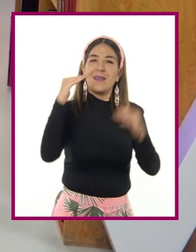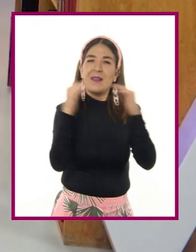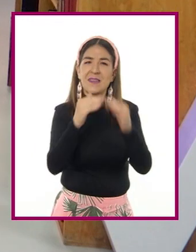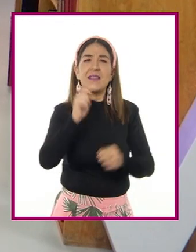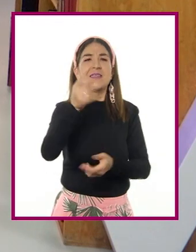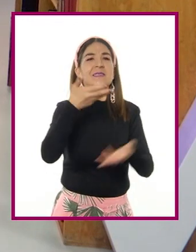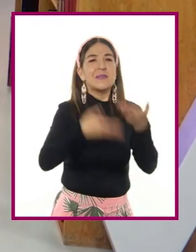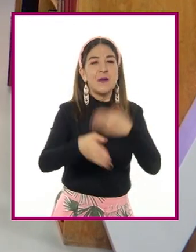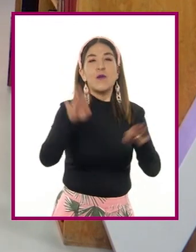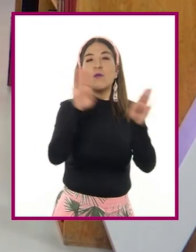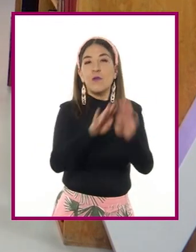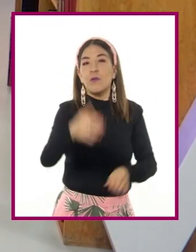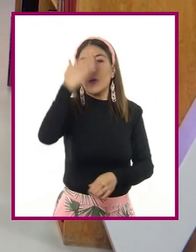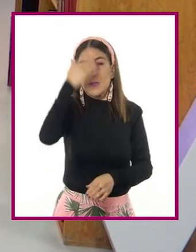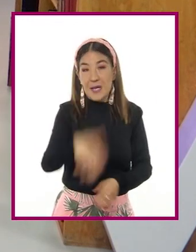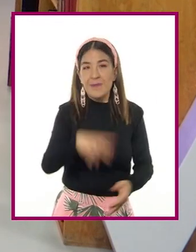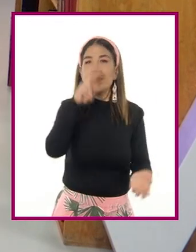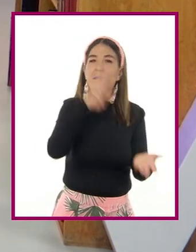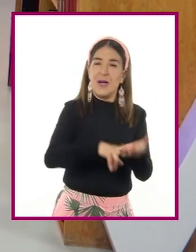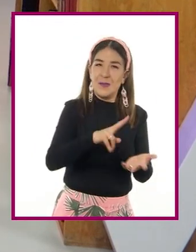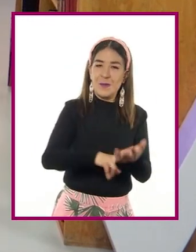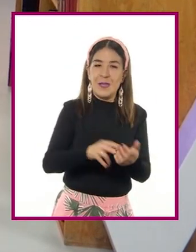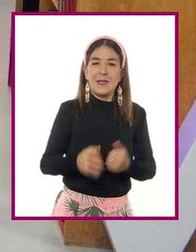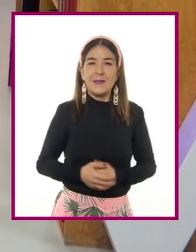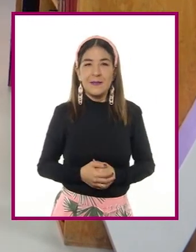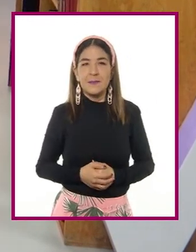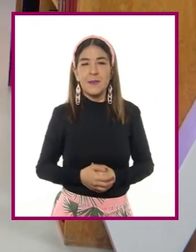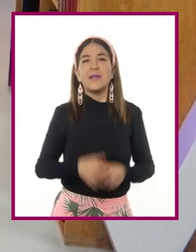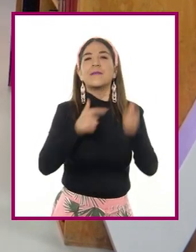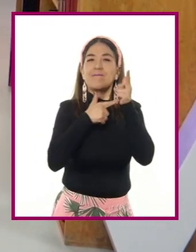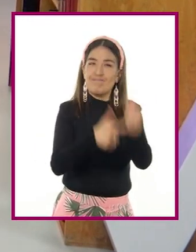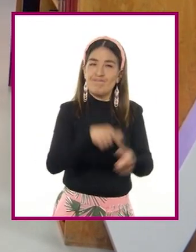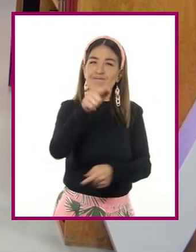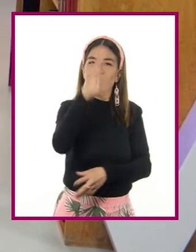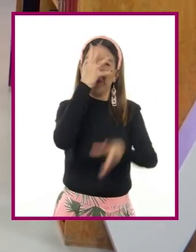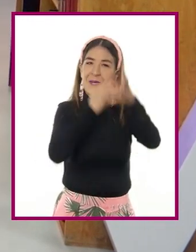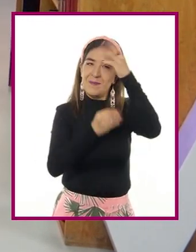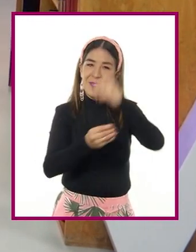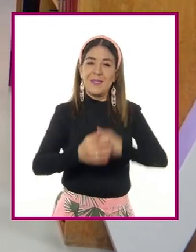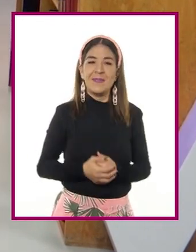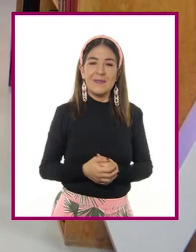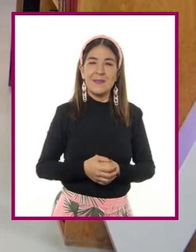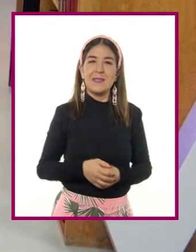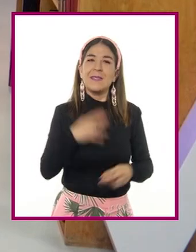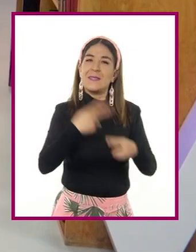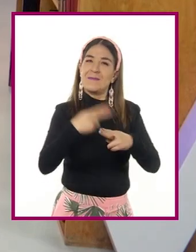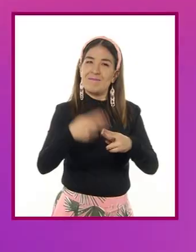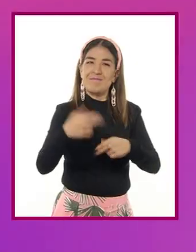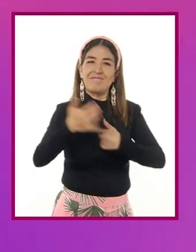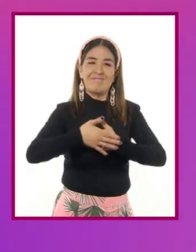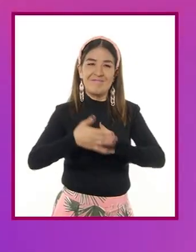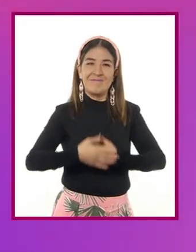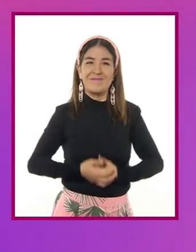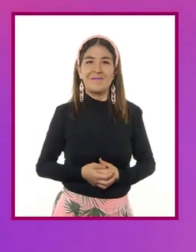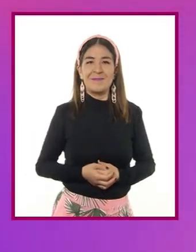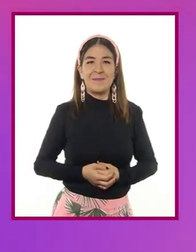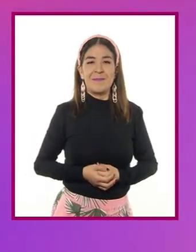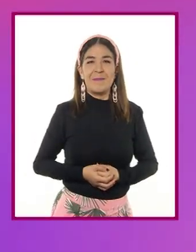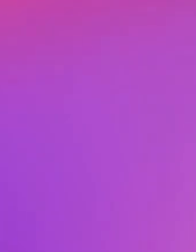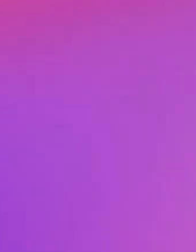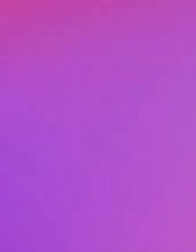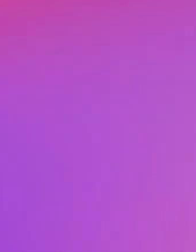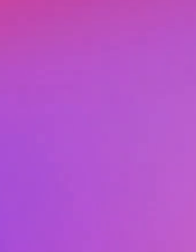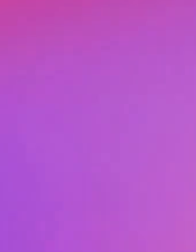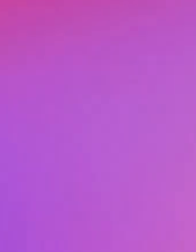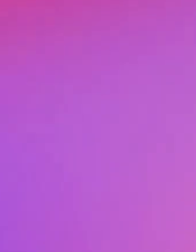compartido cómo saber para valorar. Y les invito a continuar aprendiendo. Hasta la próxima. Si tienes